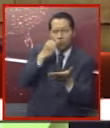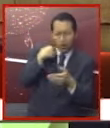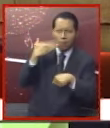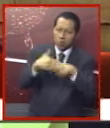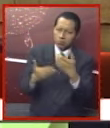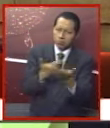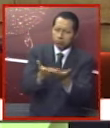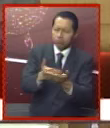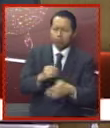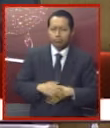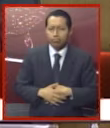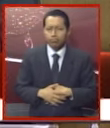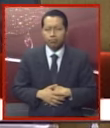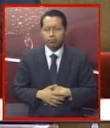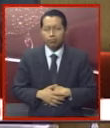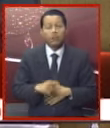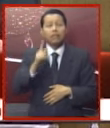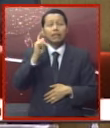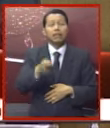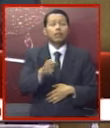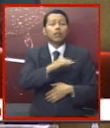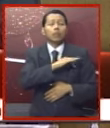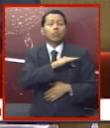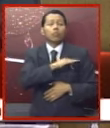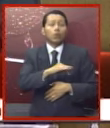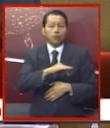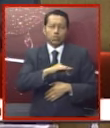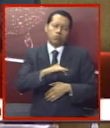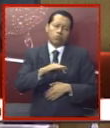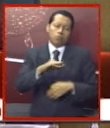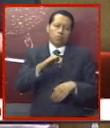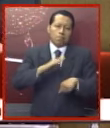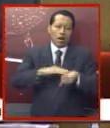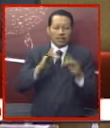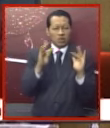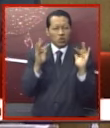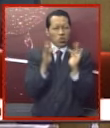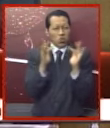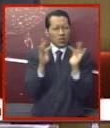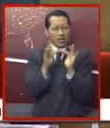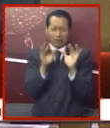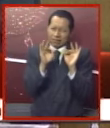tampoco, que tiene que ver con reforzar y tener una conectividad que sí